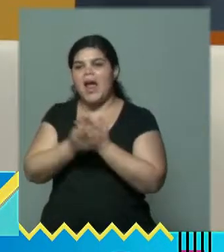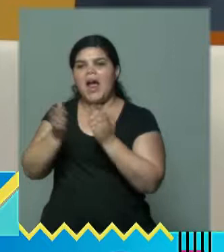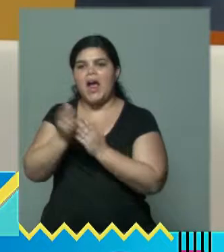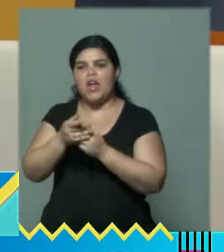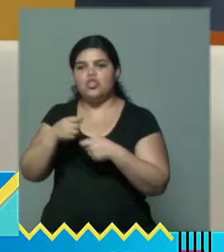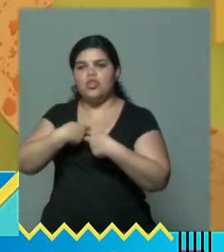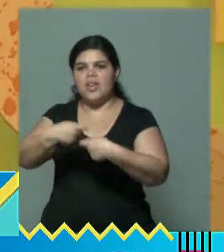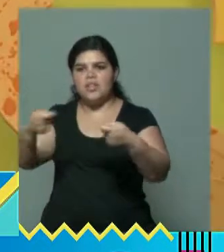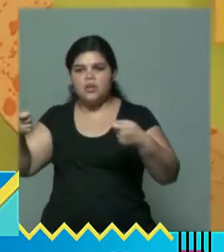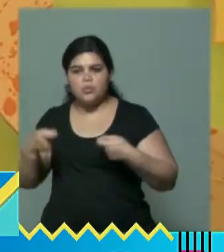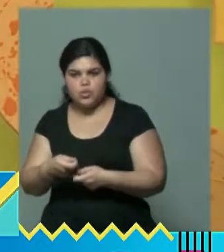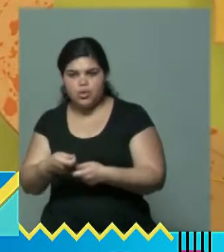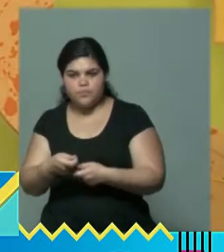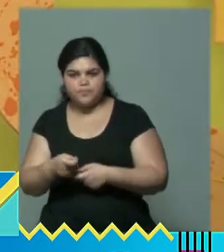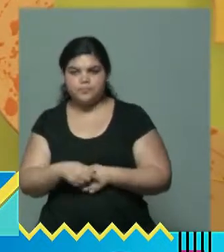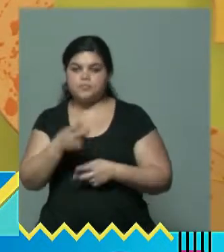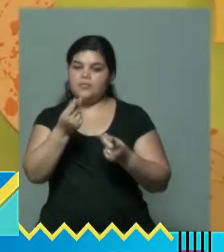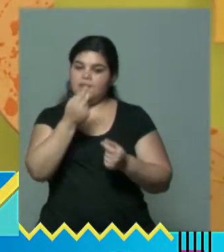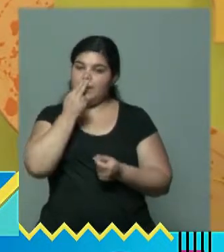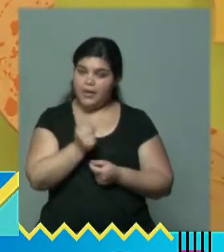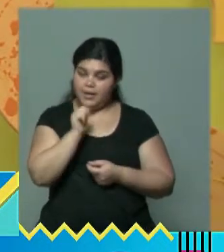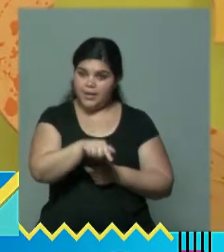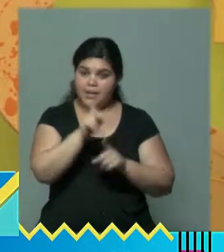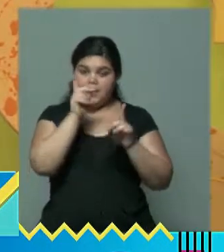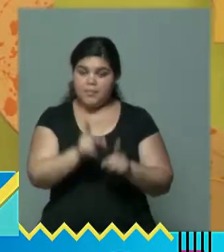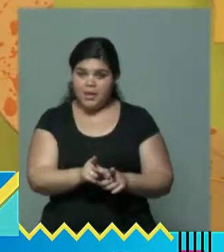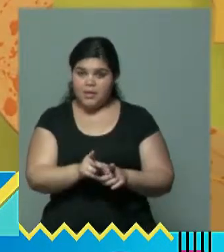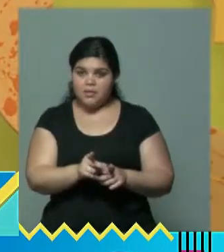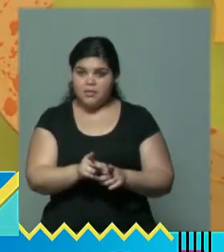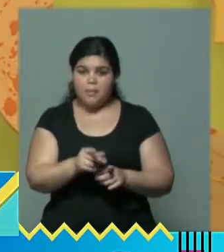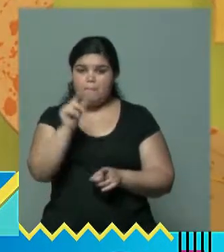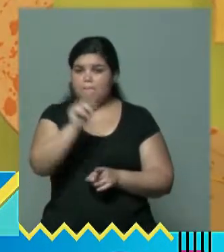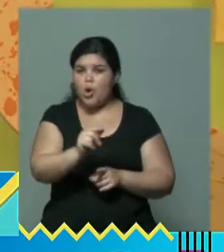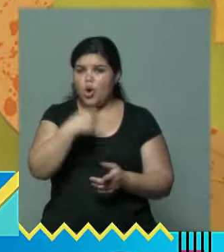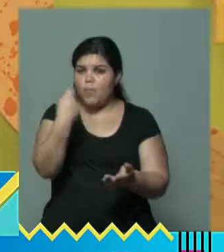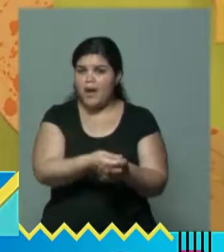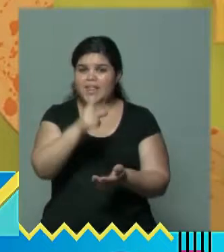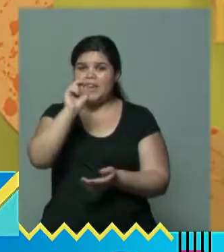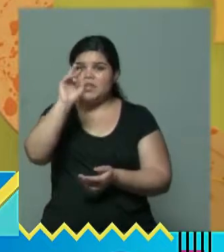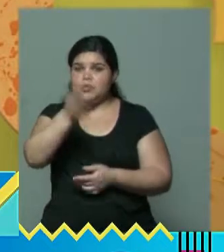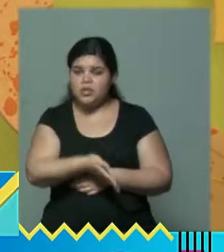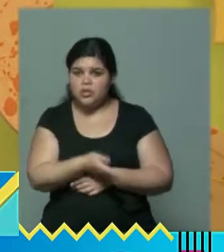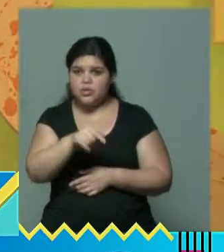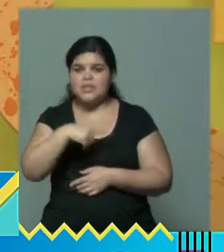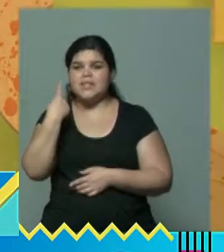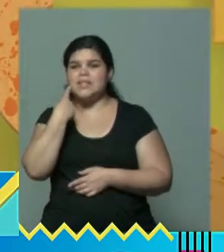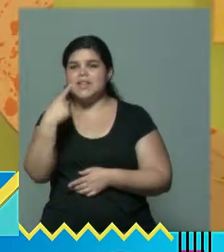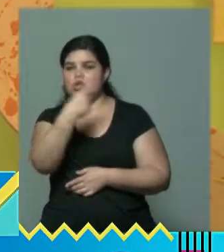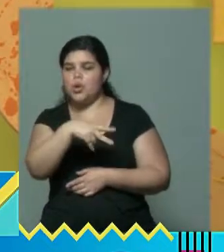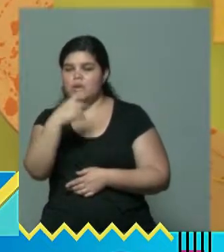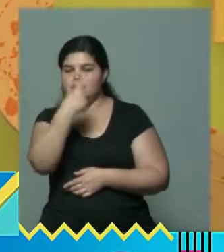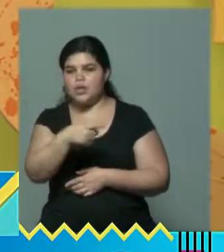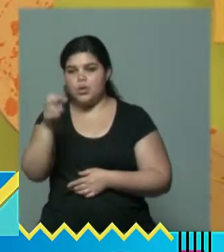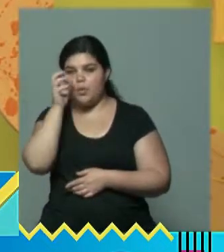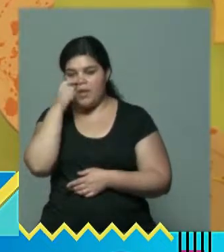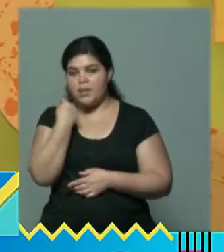distribución. Y en el caso de la tarifa eléctrica también es mínimo lo que se paga. Y es 30%, hay más de 120.000 usuarios en la